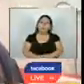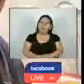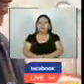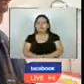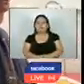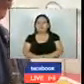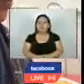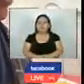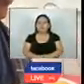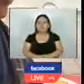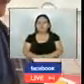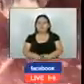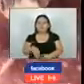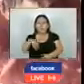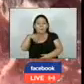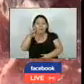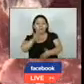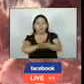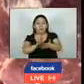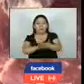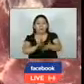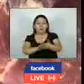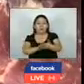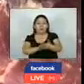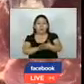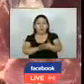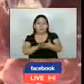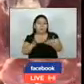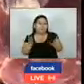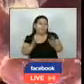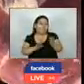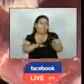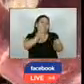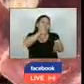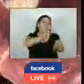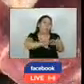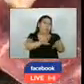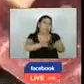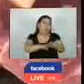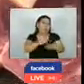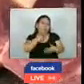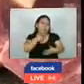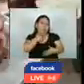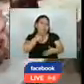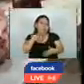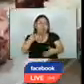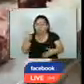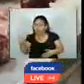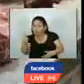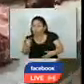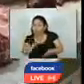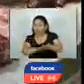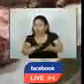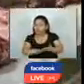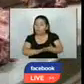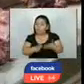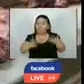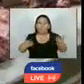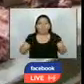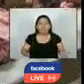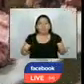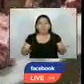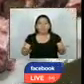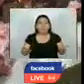Digamos, asumir el precio, lo que el aumento, para no recargarle a la gente, al consumidor,